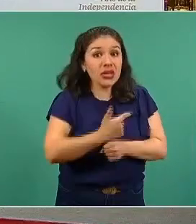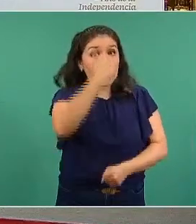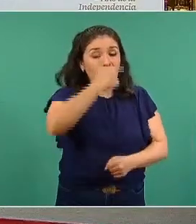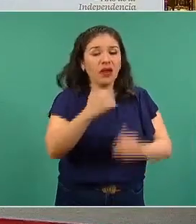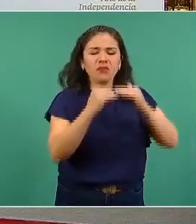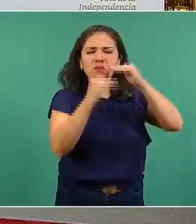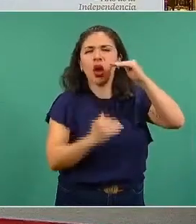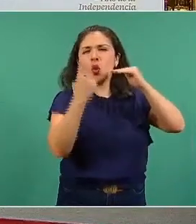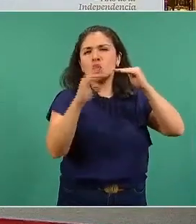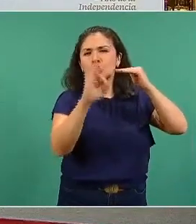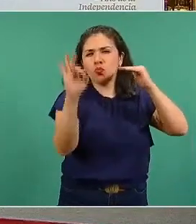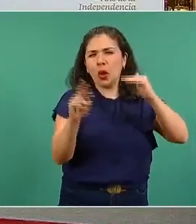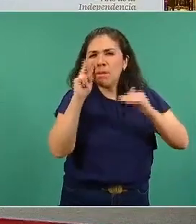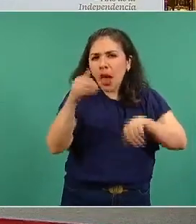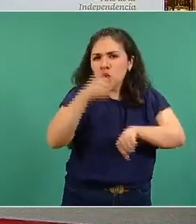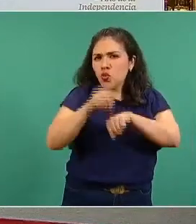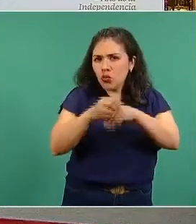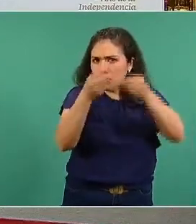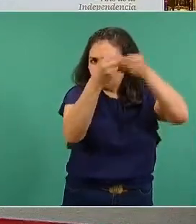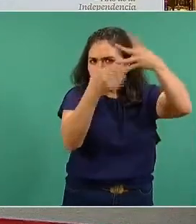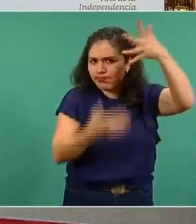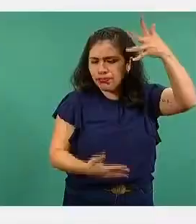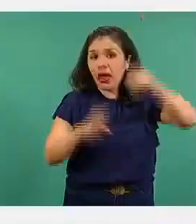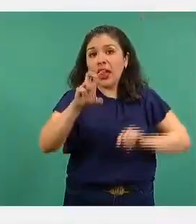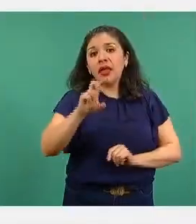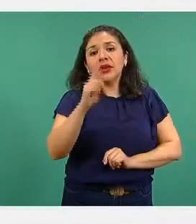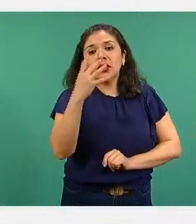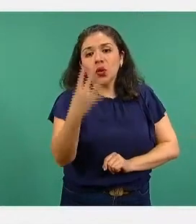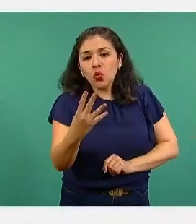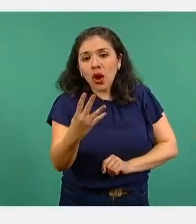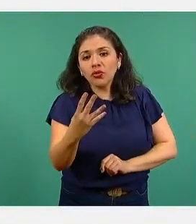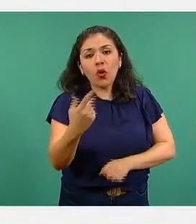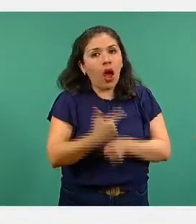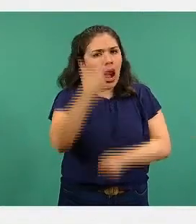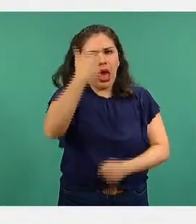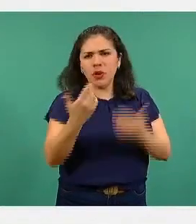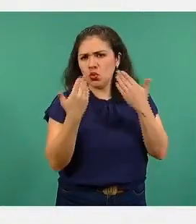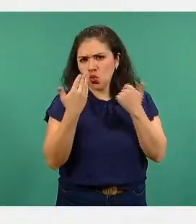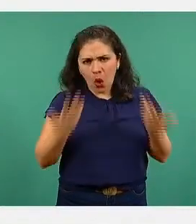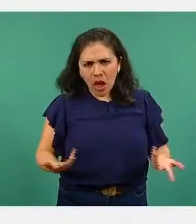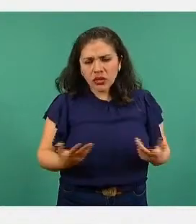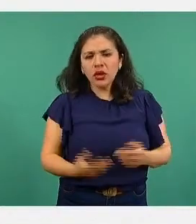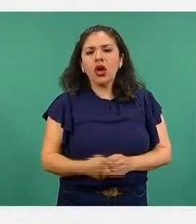1%, aquí se ven los números perfectamente, 34 no graves,